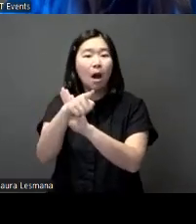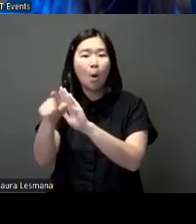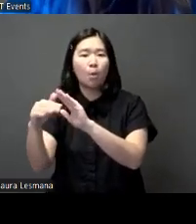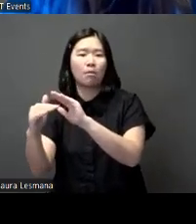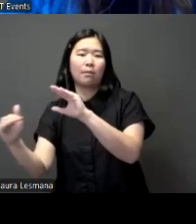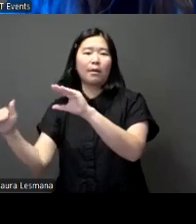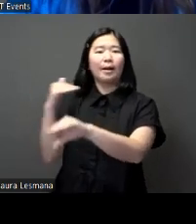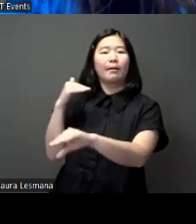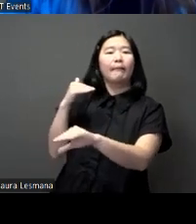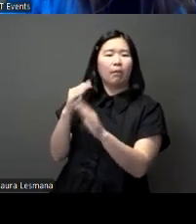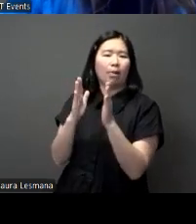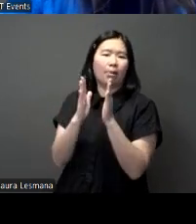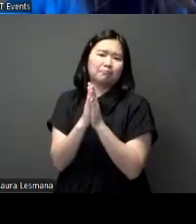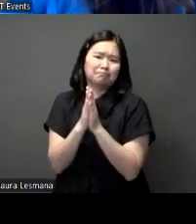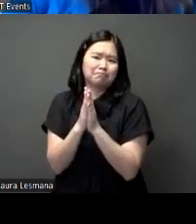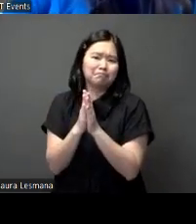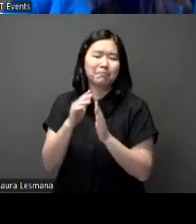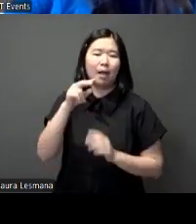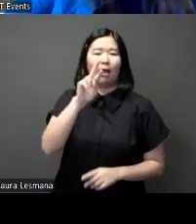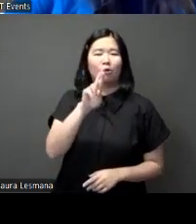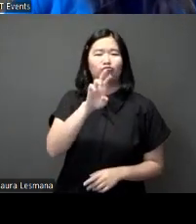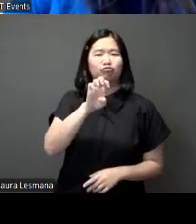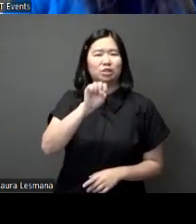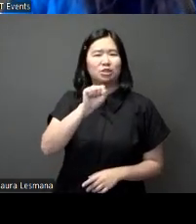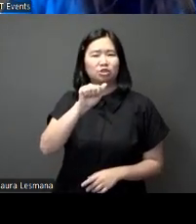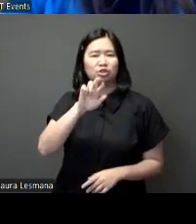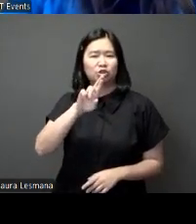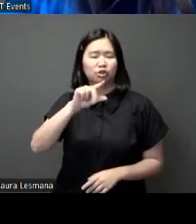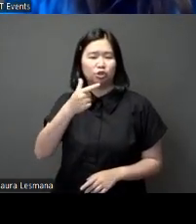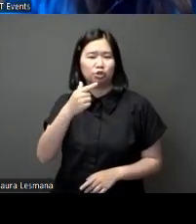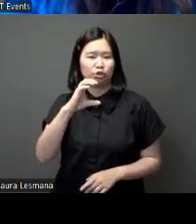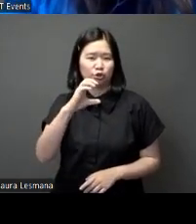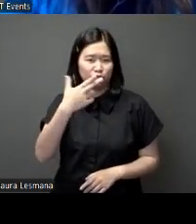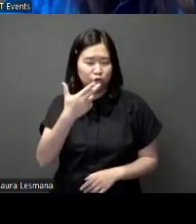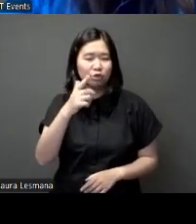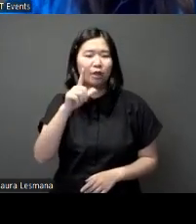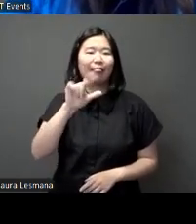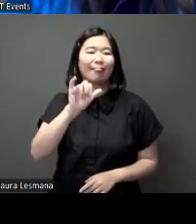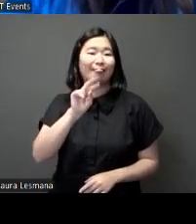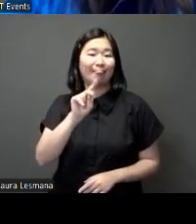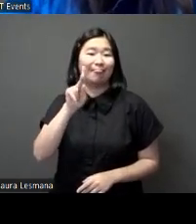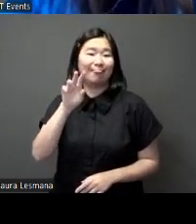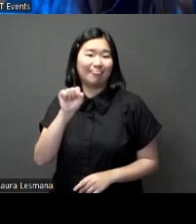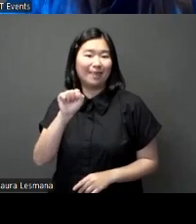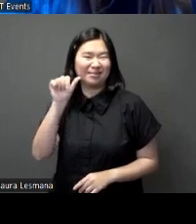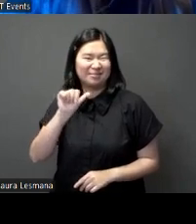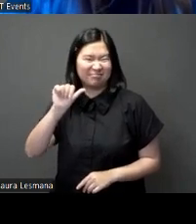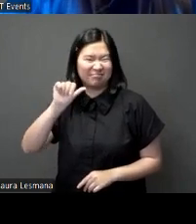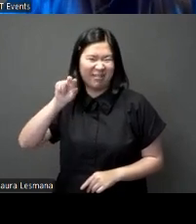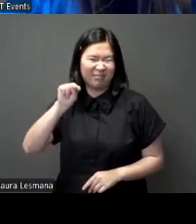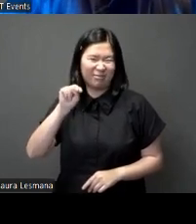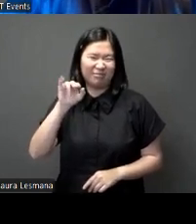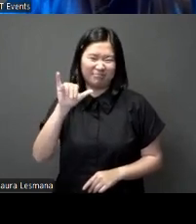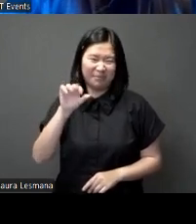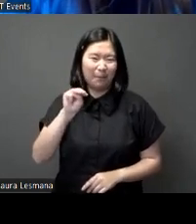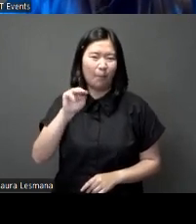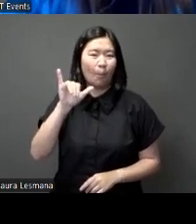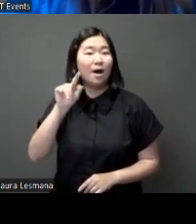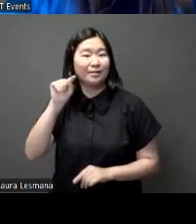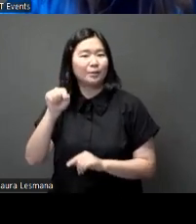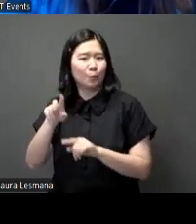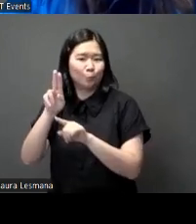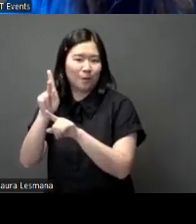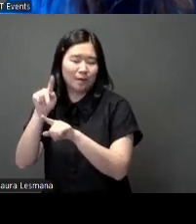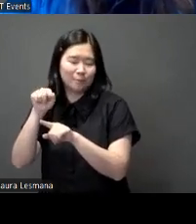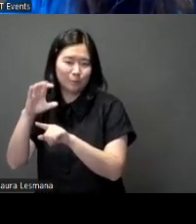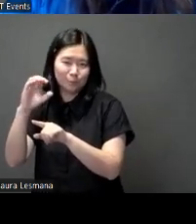pages. correo electrónico a And I'm now delighted to hand over to Vanessa nyt.uca.com si tienen alguna Shortlands, pregunta. Director of Ahora es un Communications placer and Head of presentarles a Strategy ustedes a at Vanessa the Jordan, que es